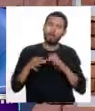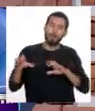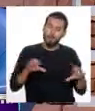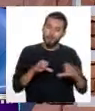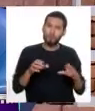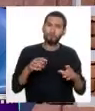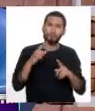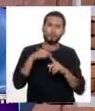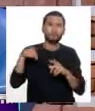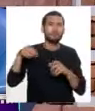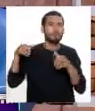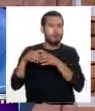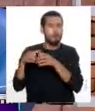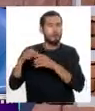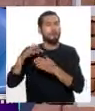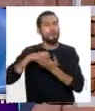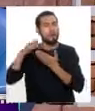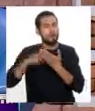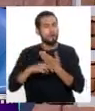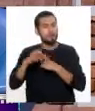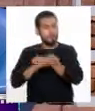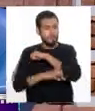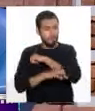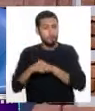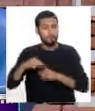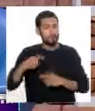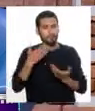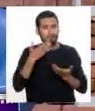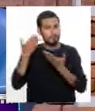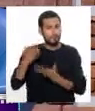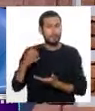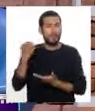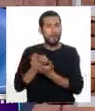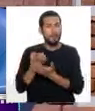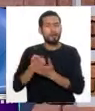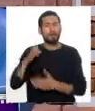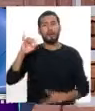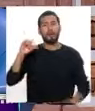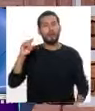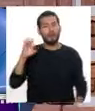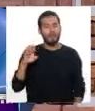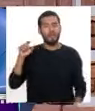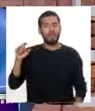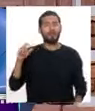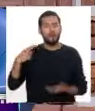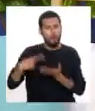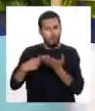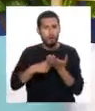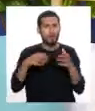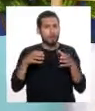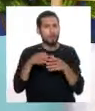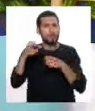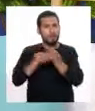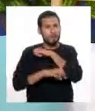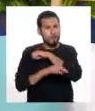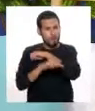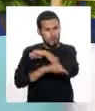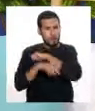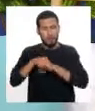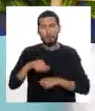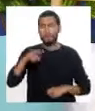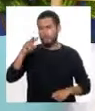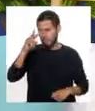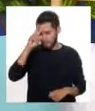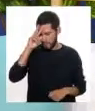los tambos del programa País. Y para hablar de ello nos acompaña el economista Jorge Ibáñez, él es coordinador técnico del Programa Nacional País